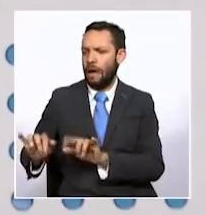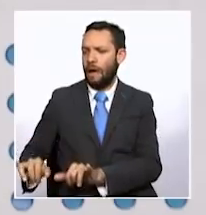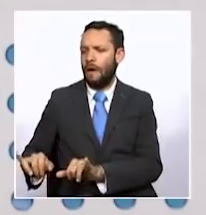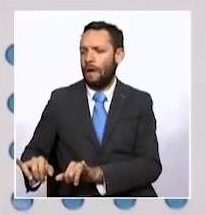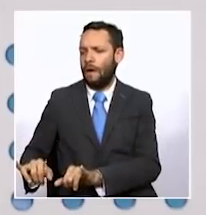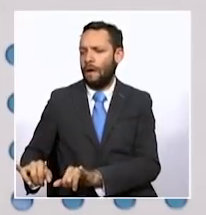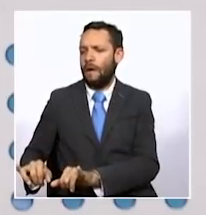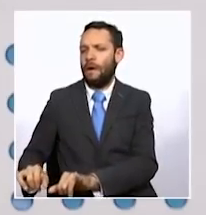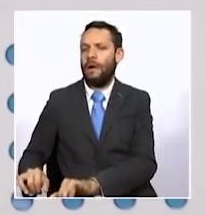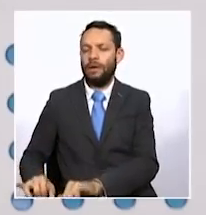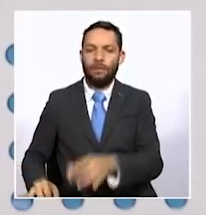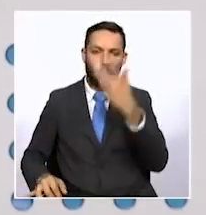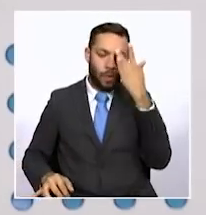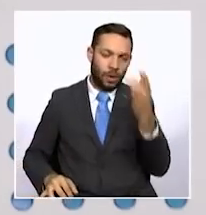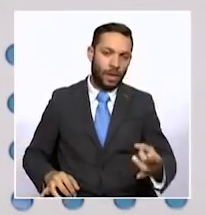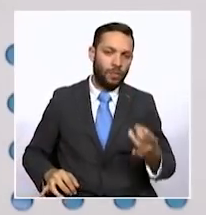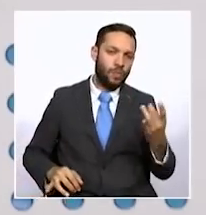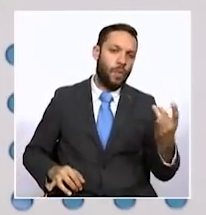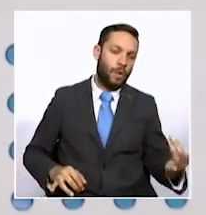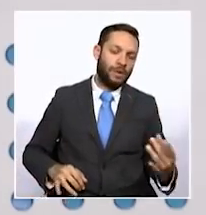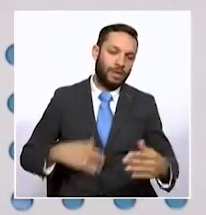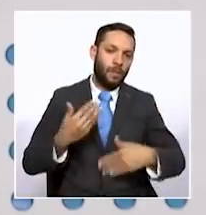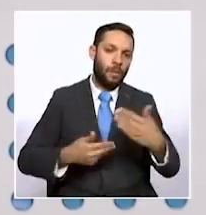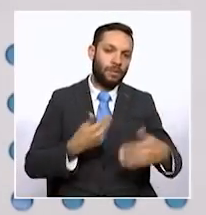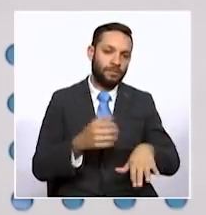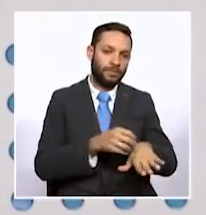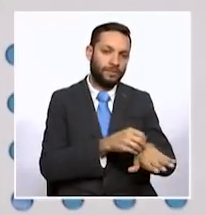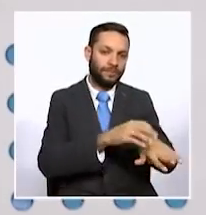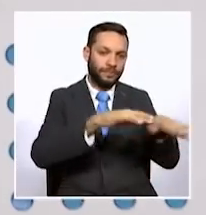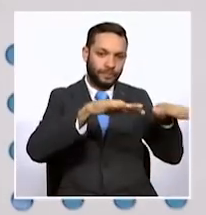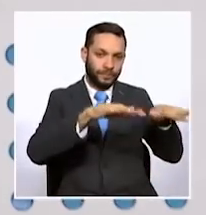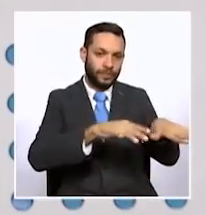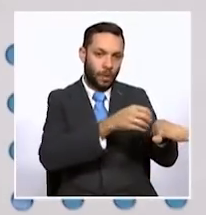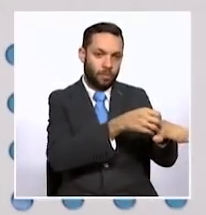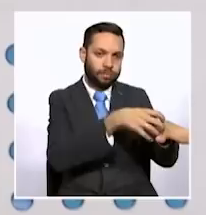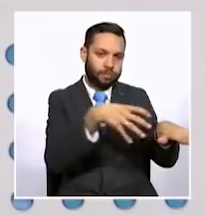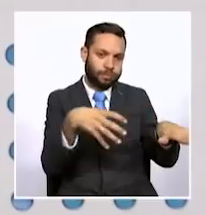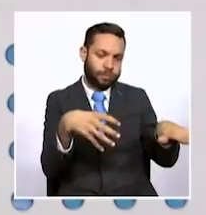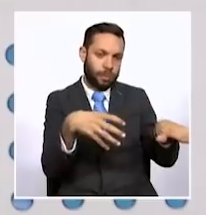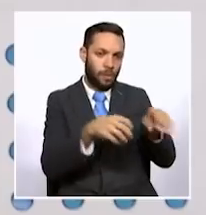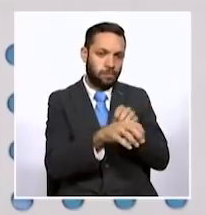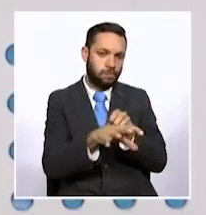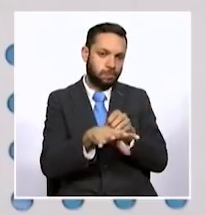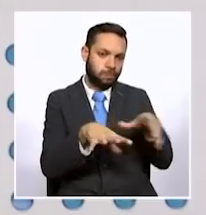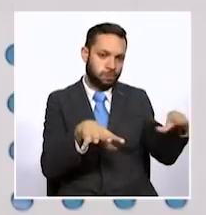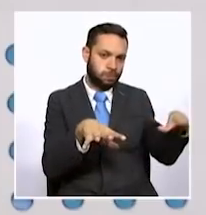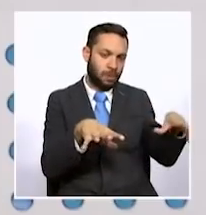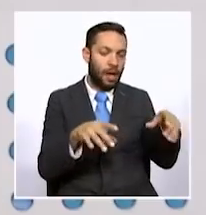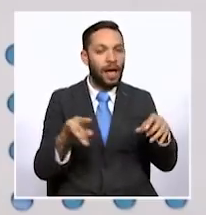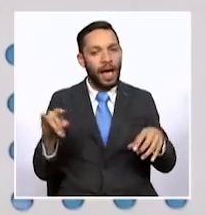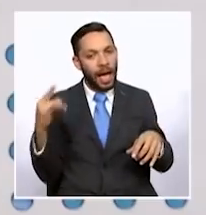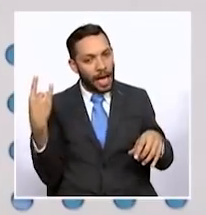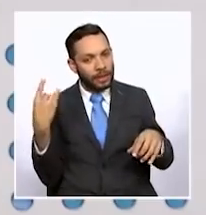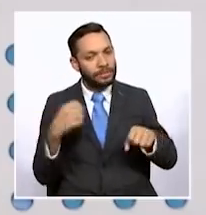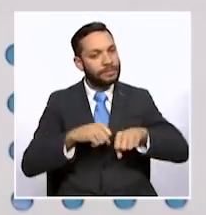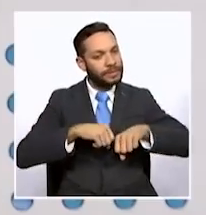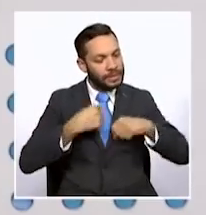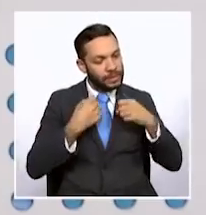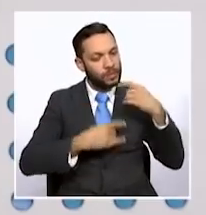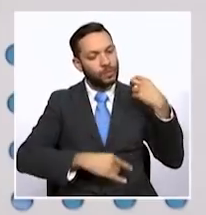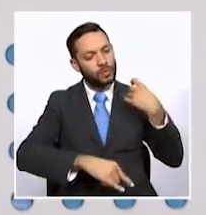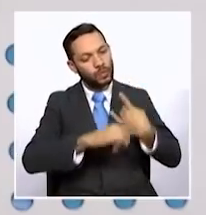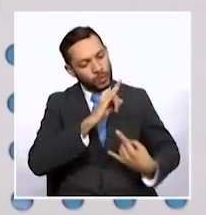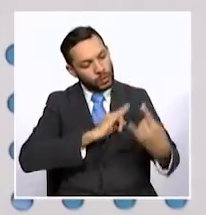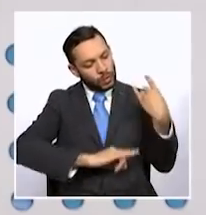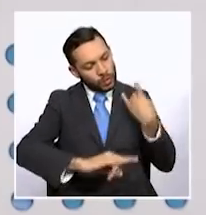edema o la inflamación en las extremidades inferiores. Claramente hay que descartar que no tenga un proceso vascular asociado, que no tenga una insuficiencia venosa y esto también puede